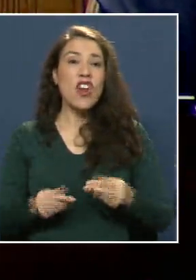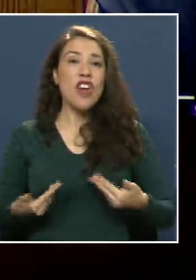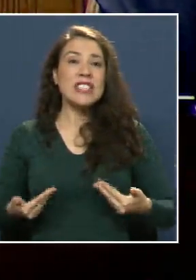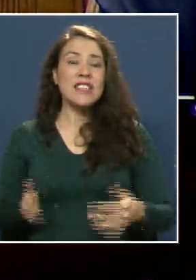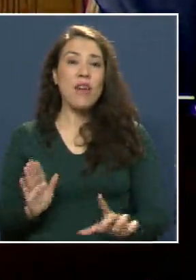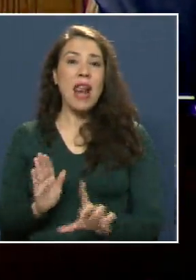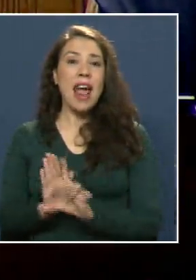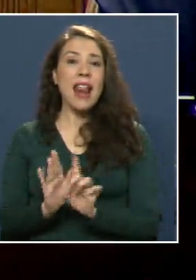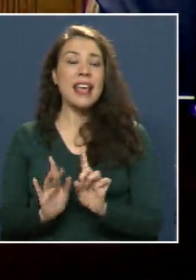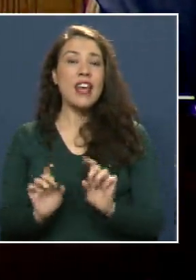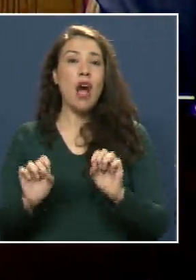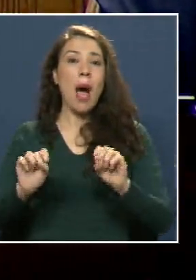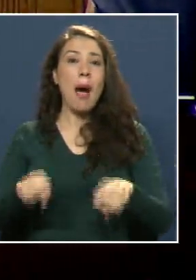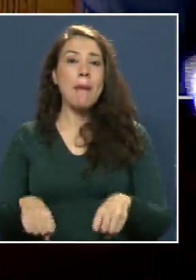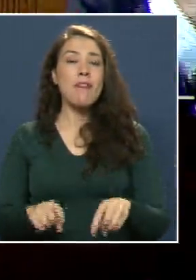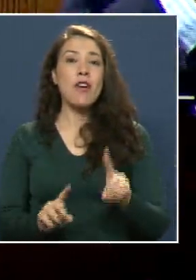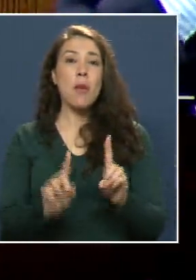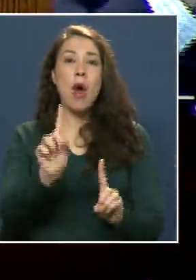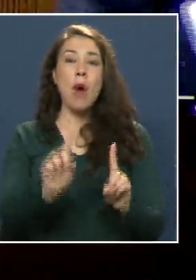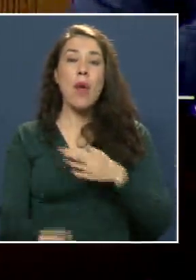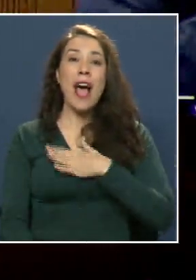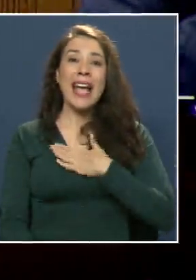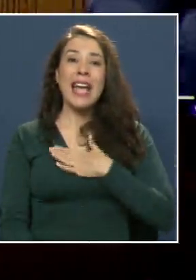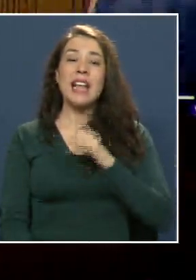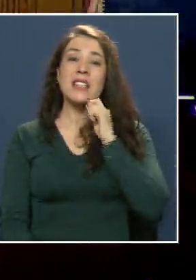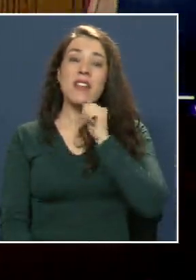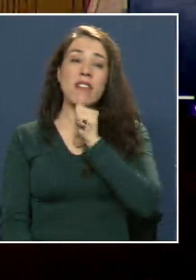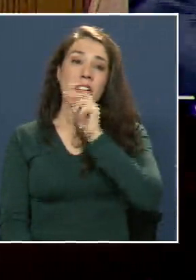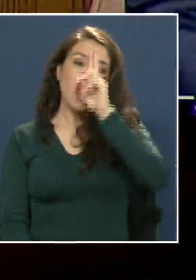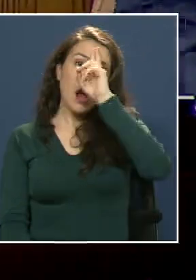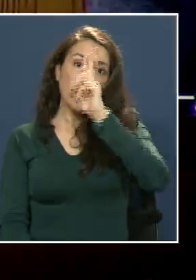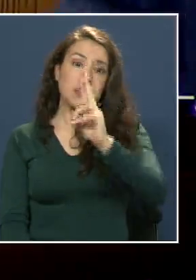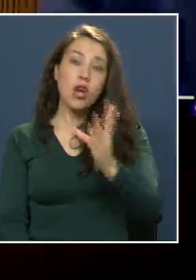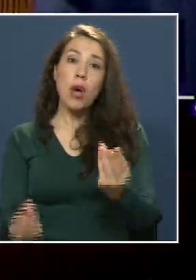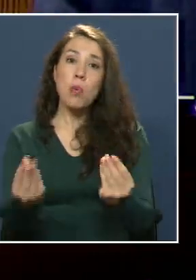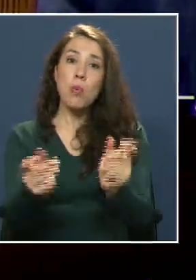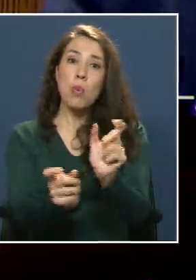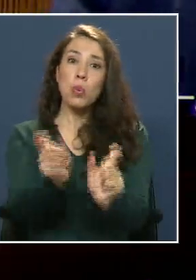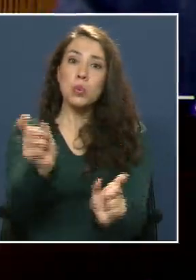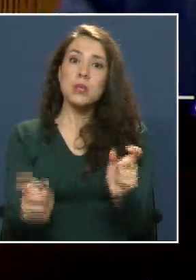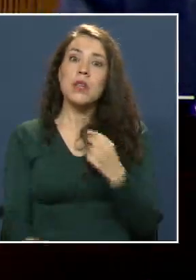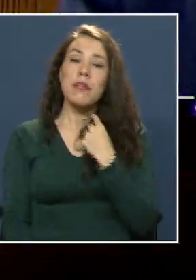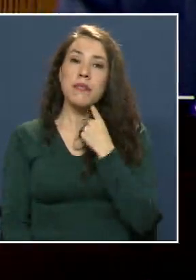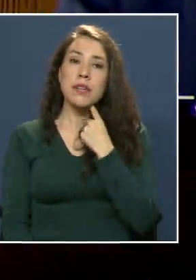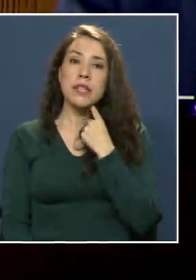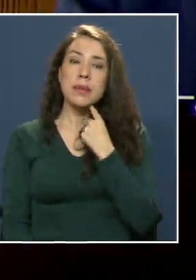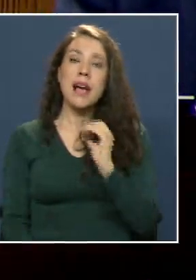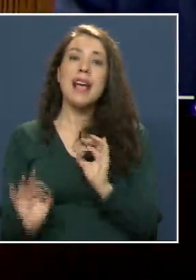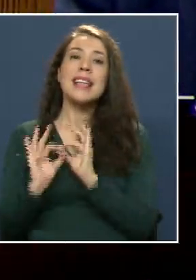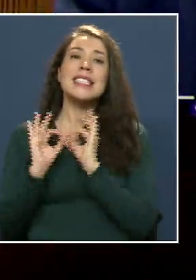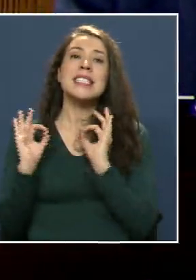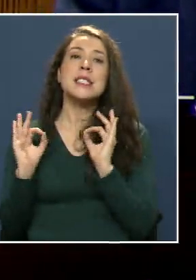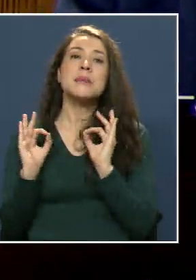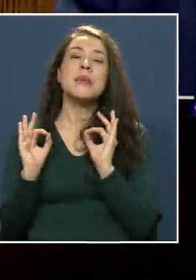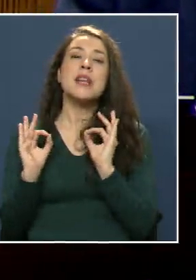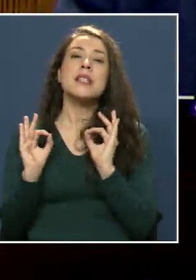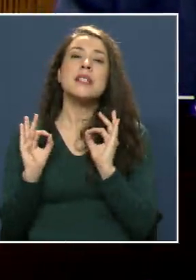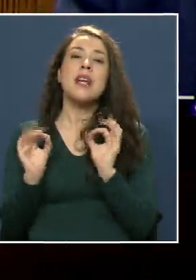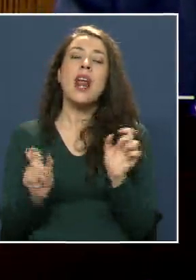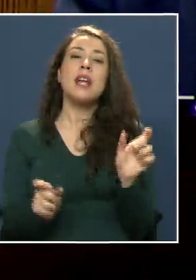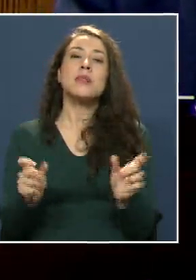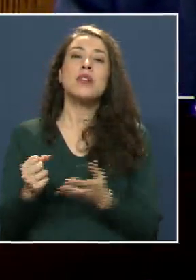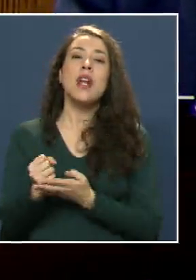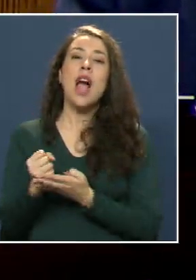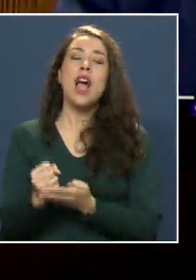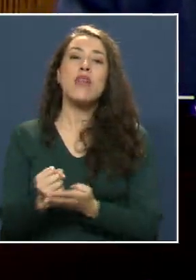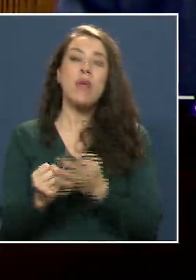ley que no se apruebe exactamente como algunos quieren es faltarle el respeto a las miles de víctimas. Y especialmente también a aquellos que han ayudado